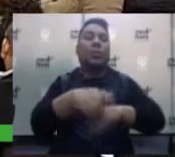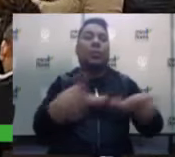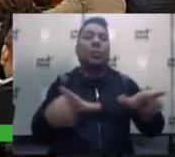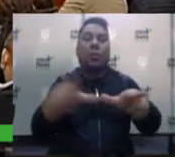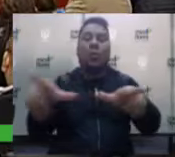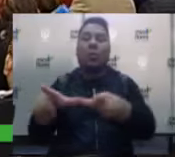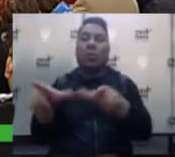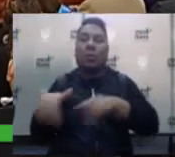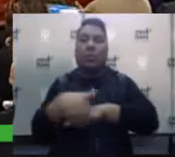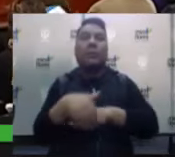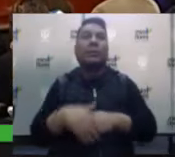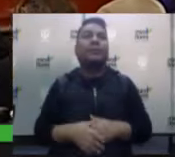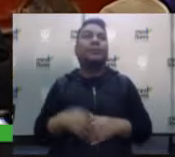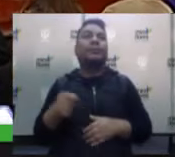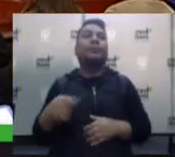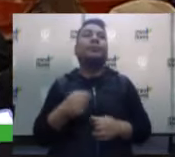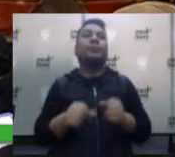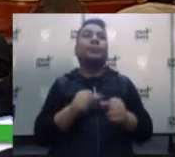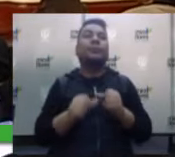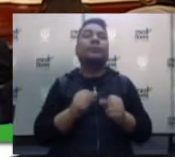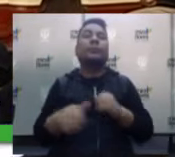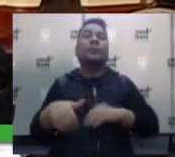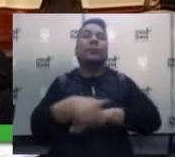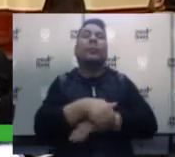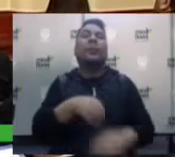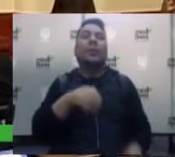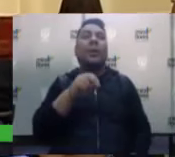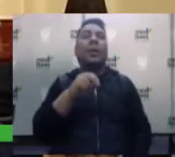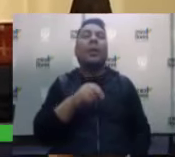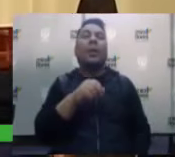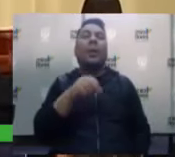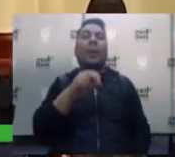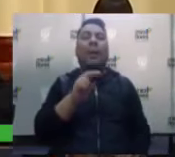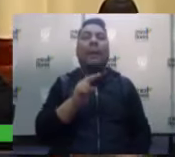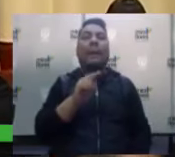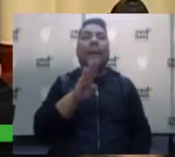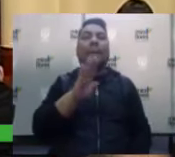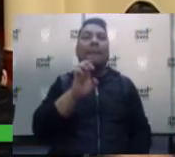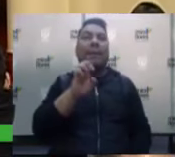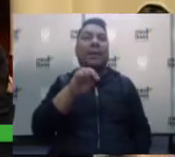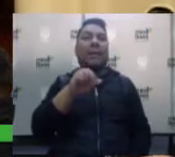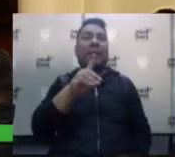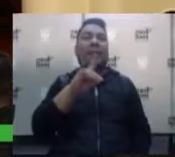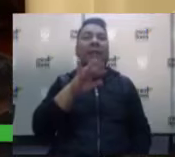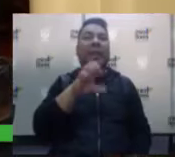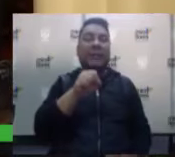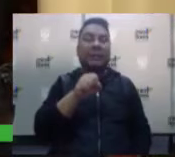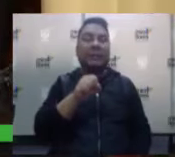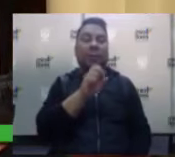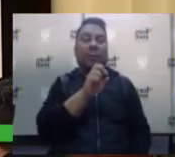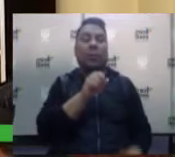Procedemos con la ubicación 22, Alfredo Benavides, cuadra 16, a 15 metros del cruce con el 25 de